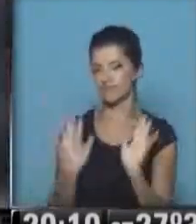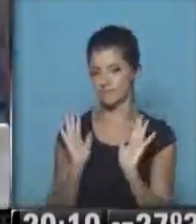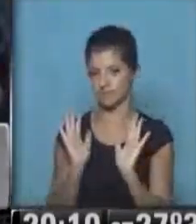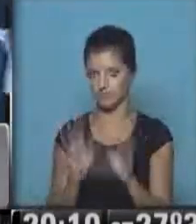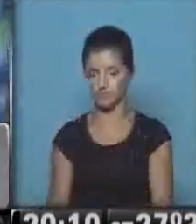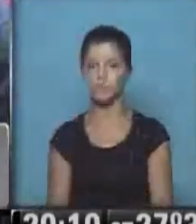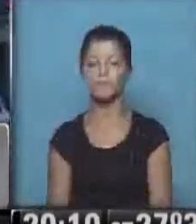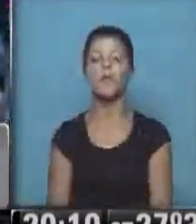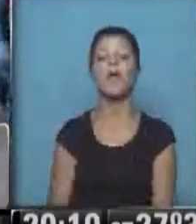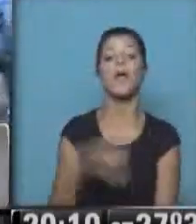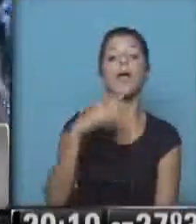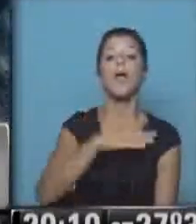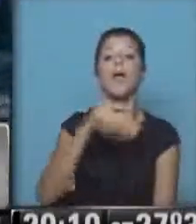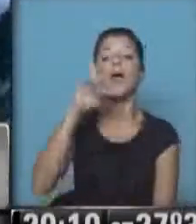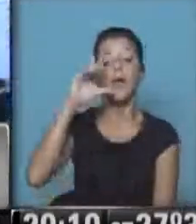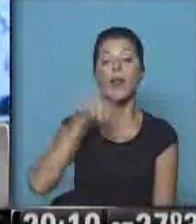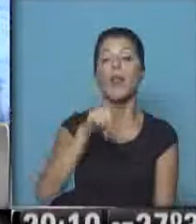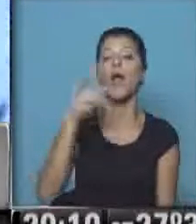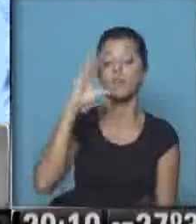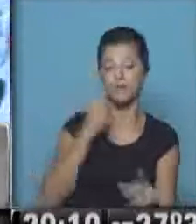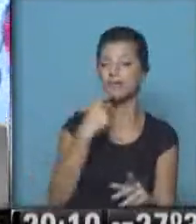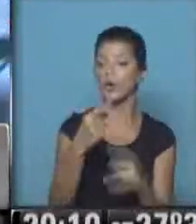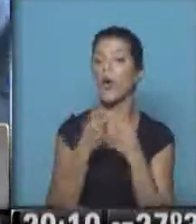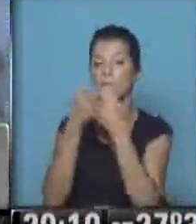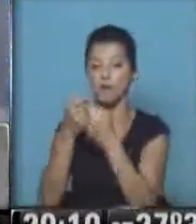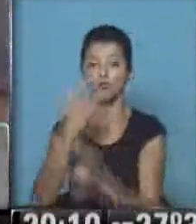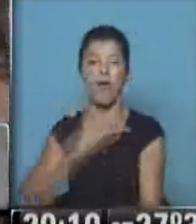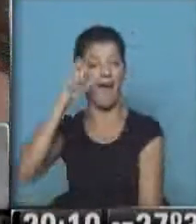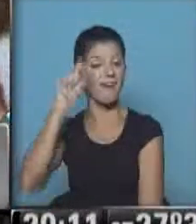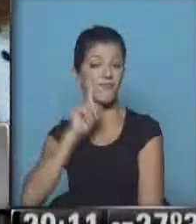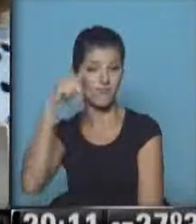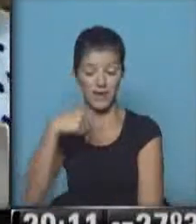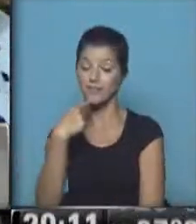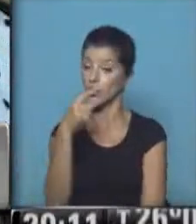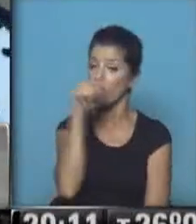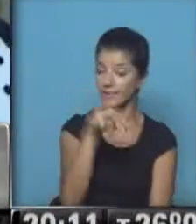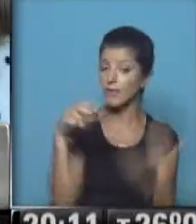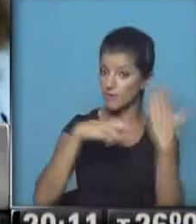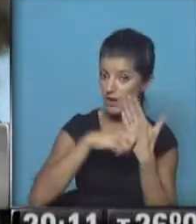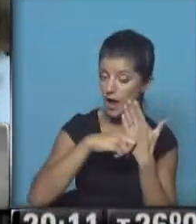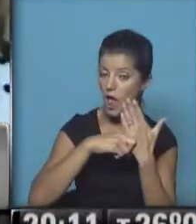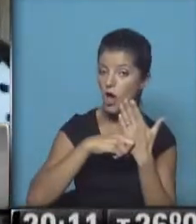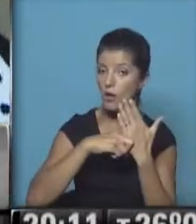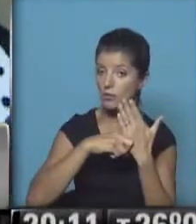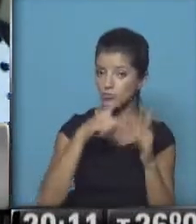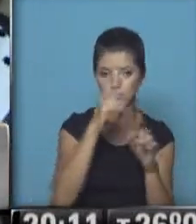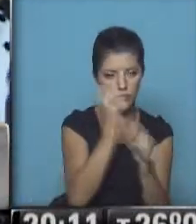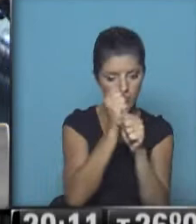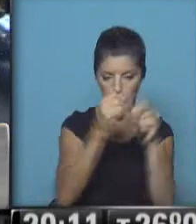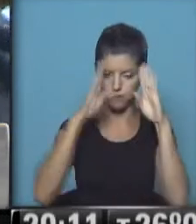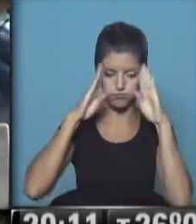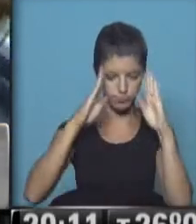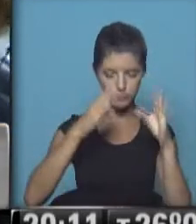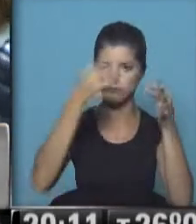Kils Carbó respaldó a Fein. Consideró que la fiscal que investiga la muerte de Nisman se maneja con absoluta objetividad